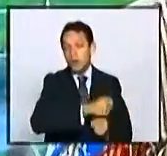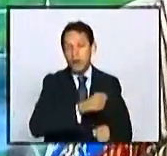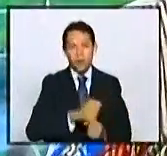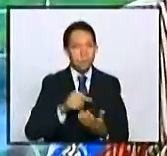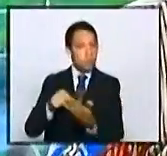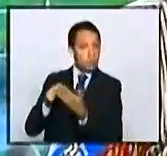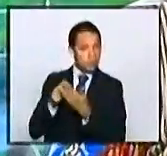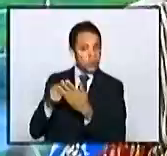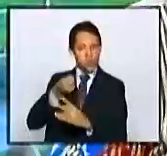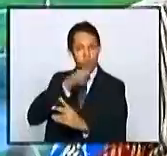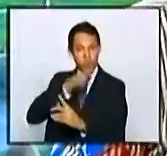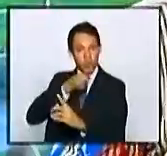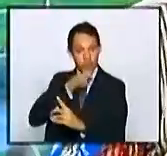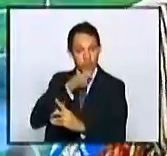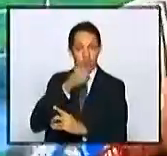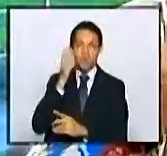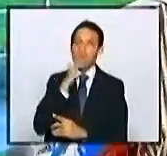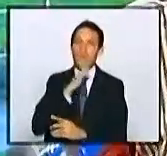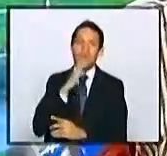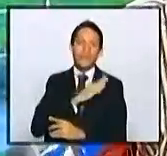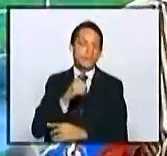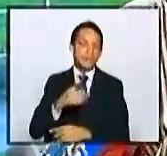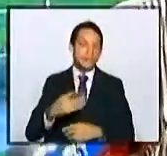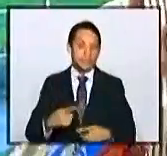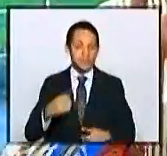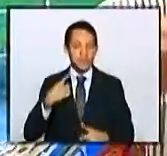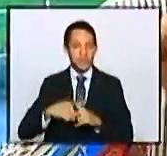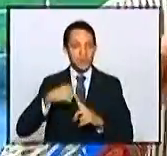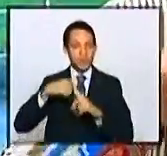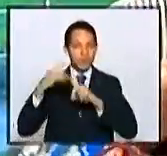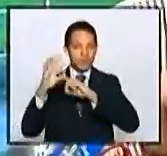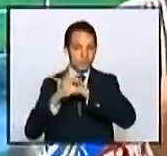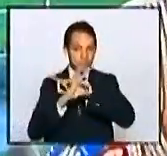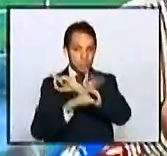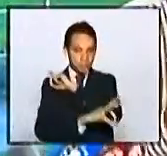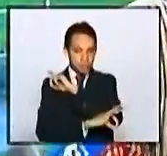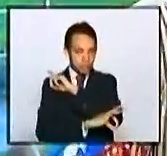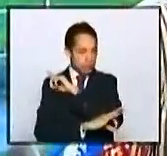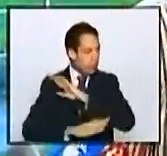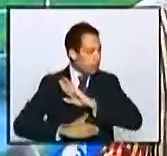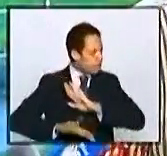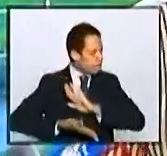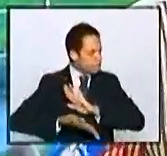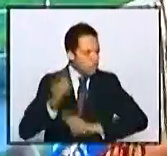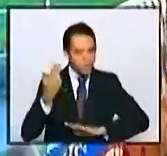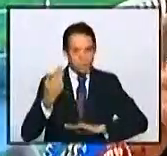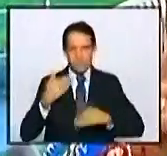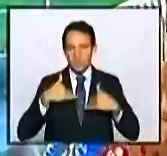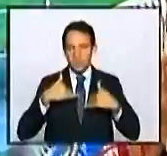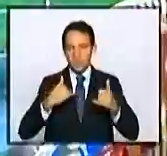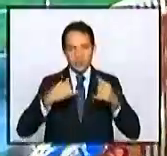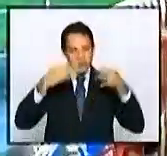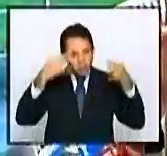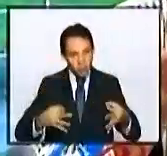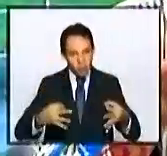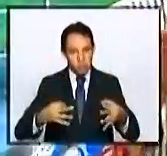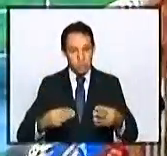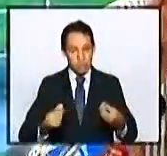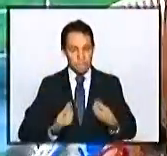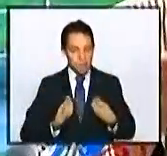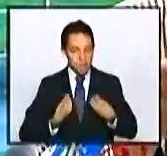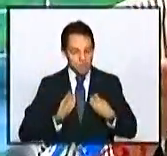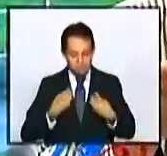Seligman, la psicología positiva, más que lograr la felicidad como tal, es lograr que la vida